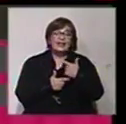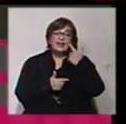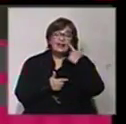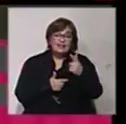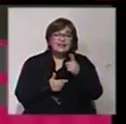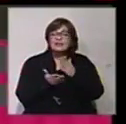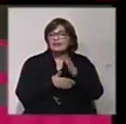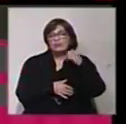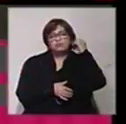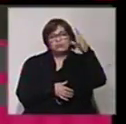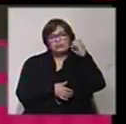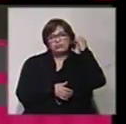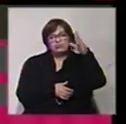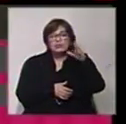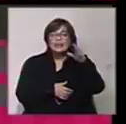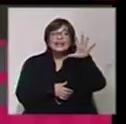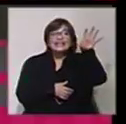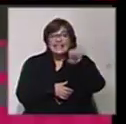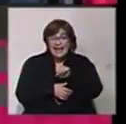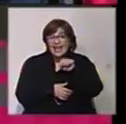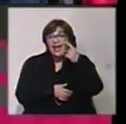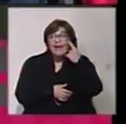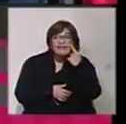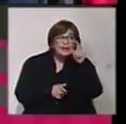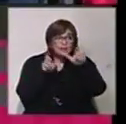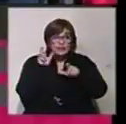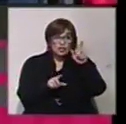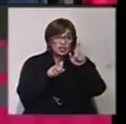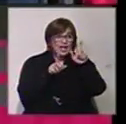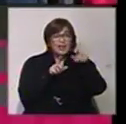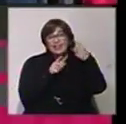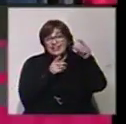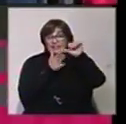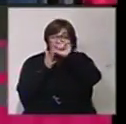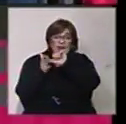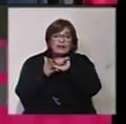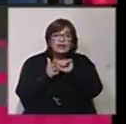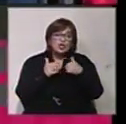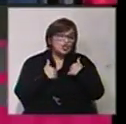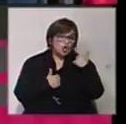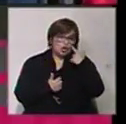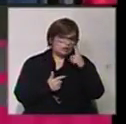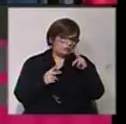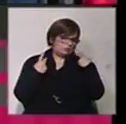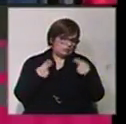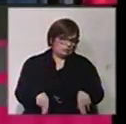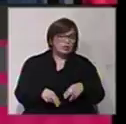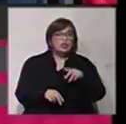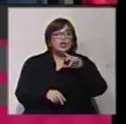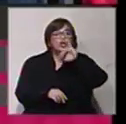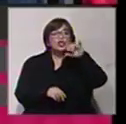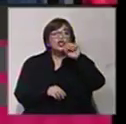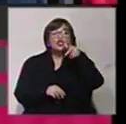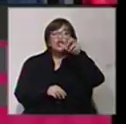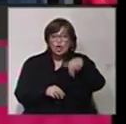hay conferencistas, ¿no? La idea es traer, bueno, ir picoteando gente de diferentes lados. Yo por lo pronto no conozco mucho, ¿no? John Lyman,